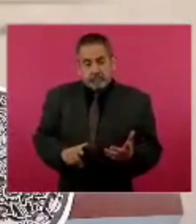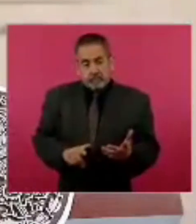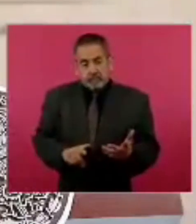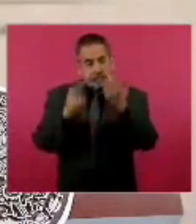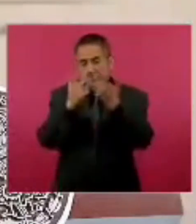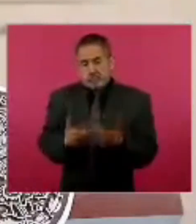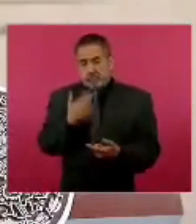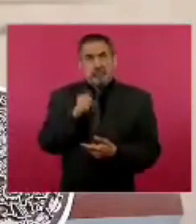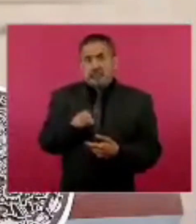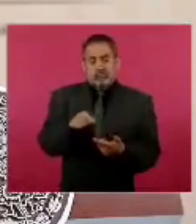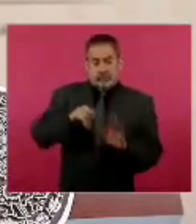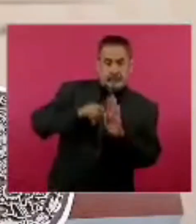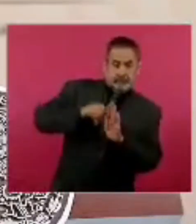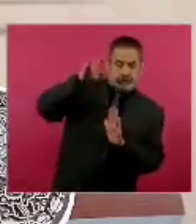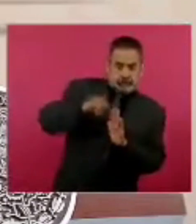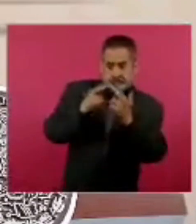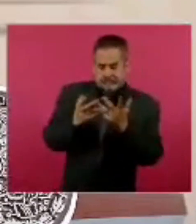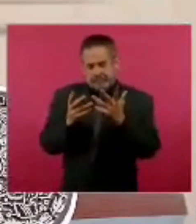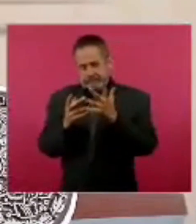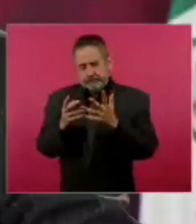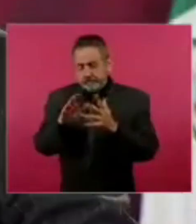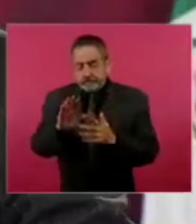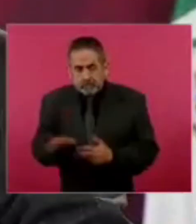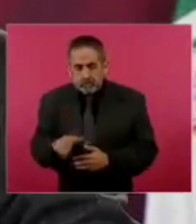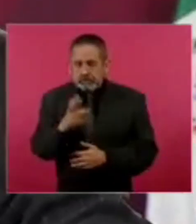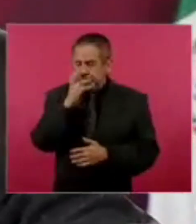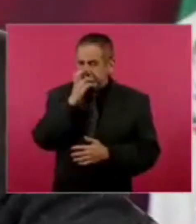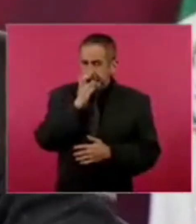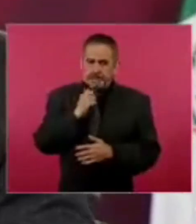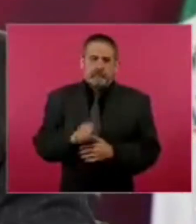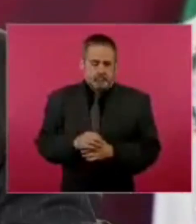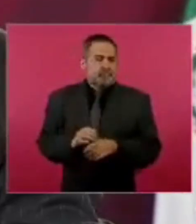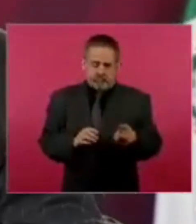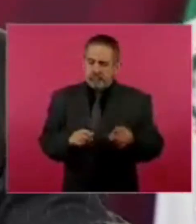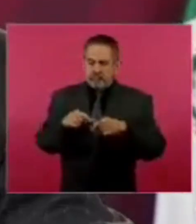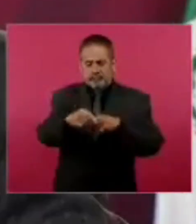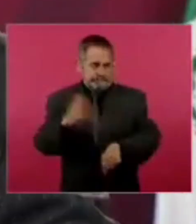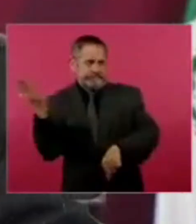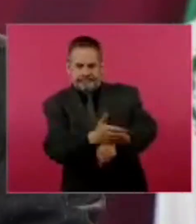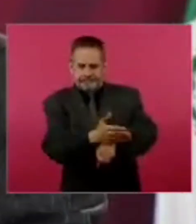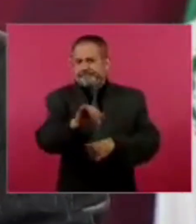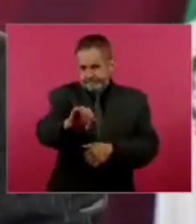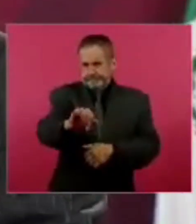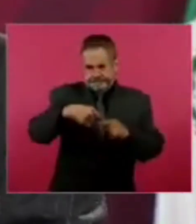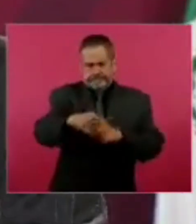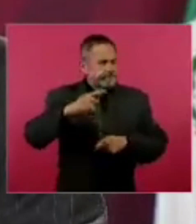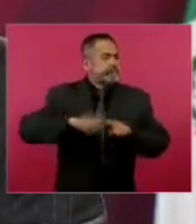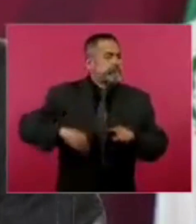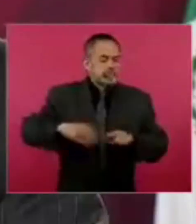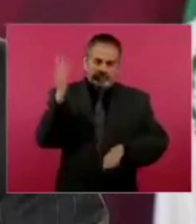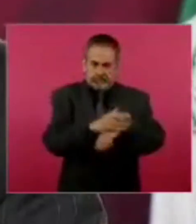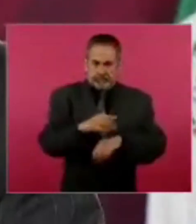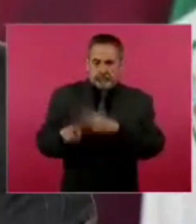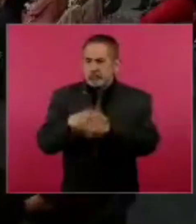estaba descompuesto. Entonces, muy triste esta situación, muy lamentable, y se va a castigar a los responsables, se va a